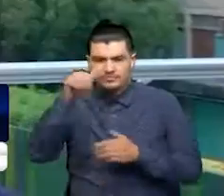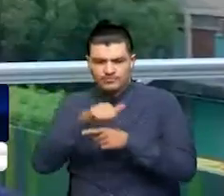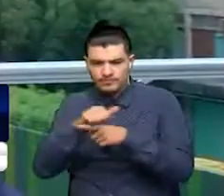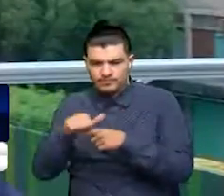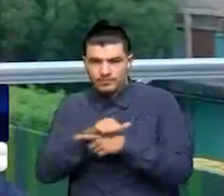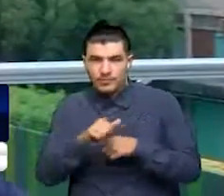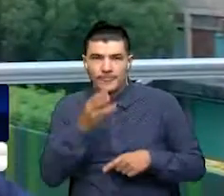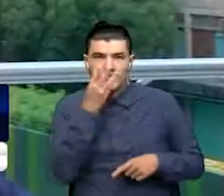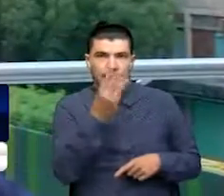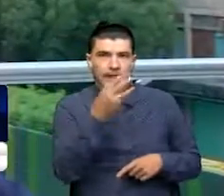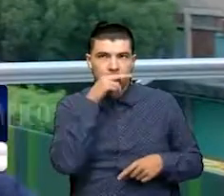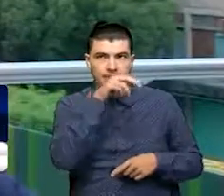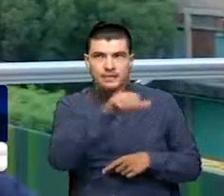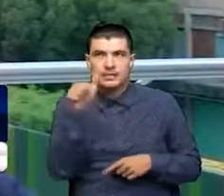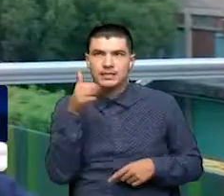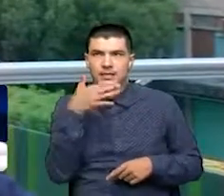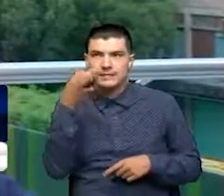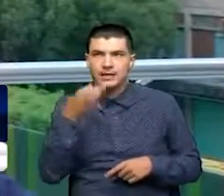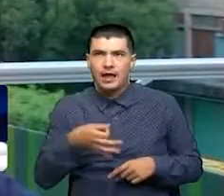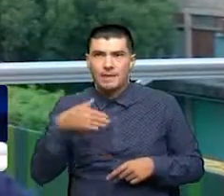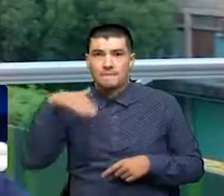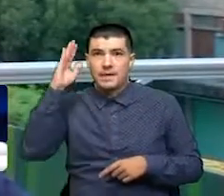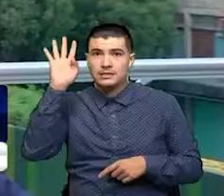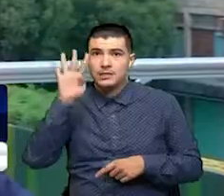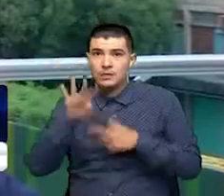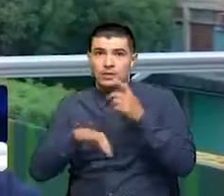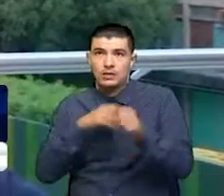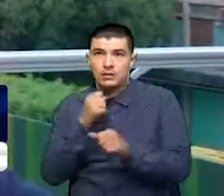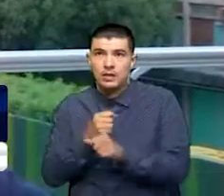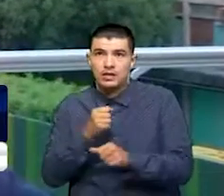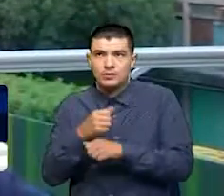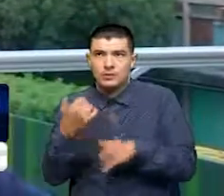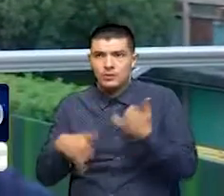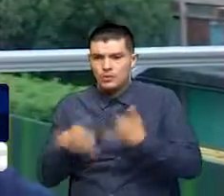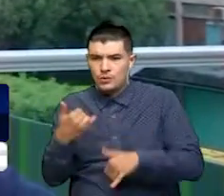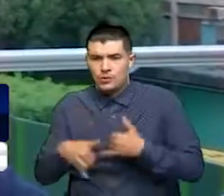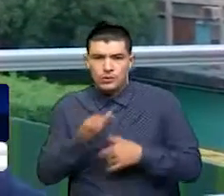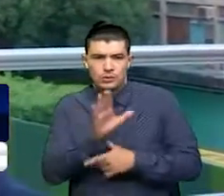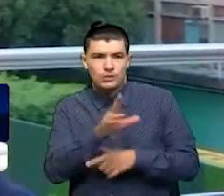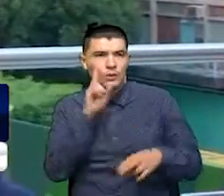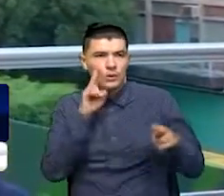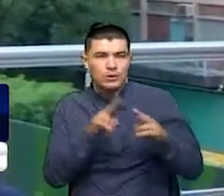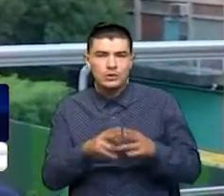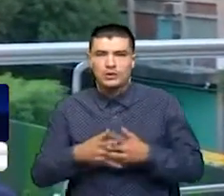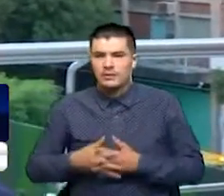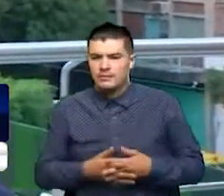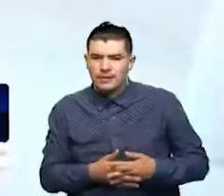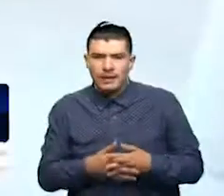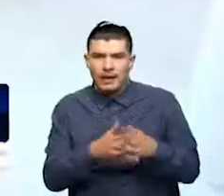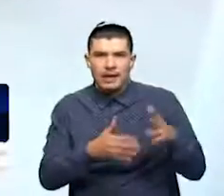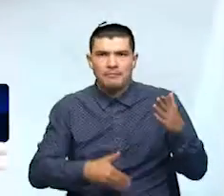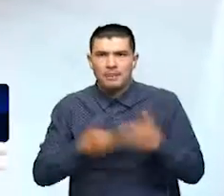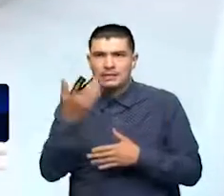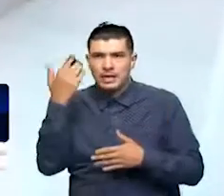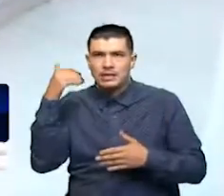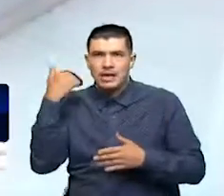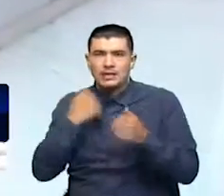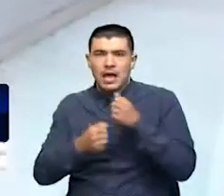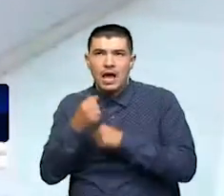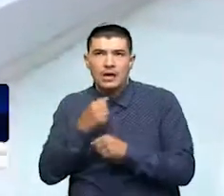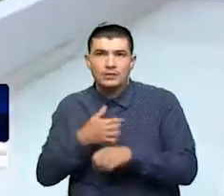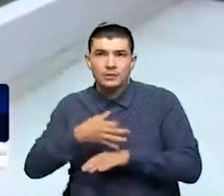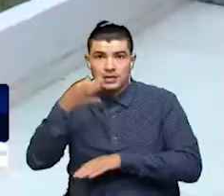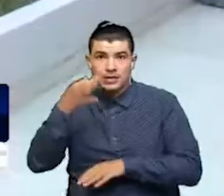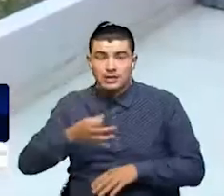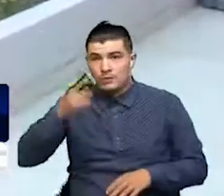es que de verdad llevan más de cuatro años jugando conociendo de rugby que empezaron la idea es muy tempranas y por eso